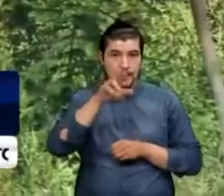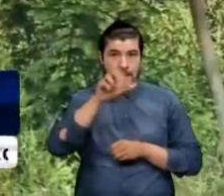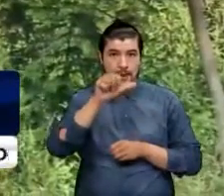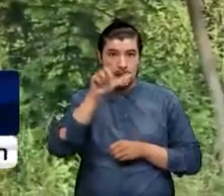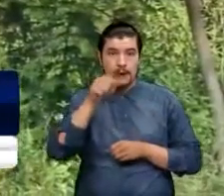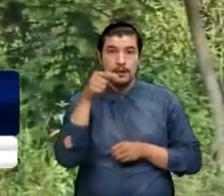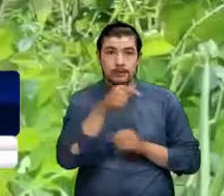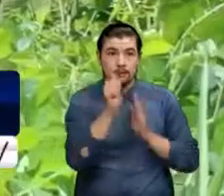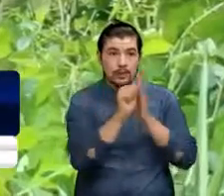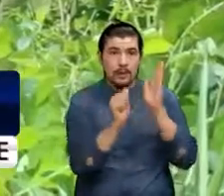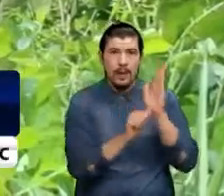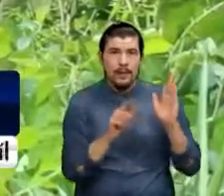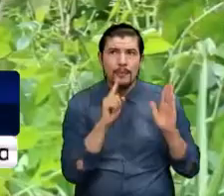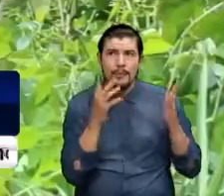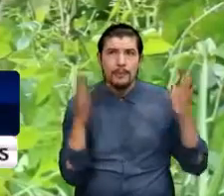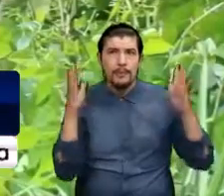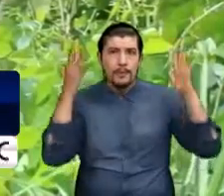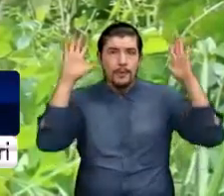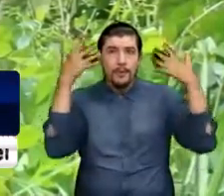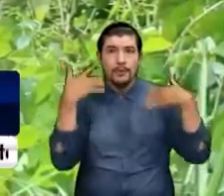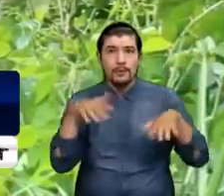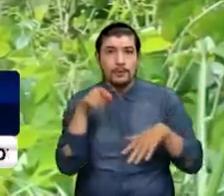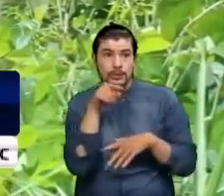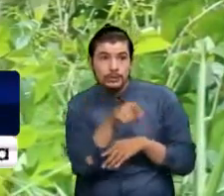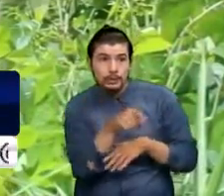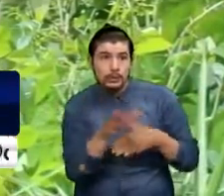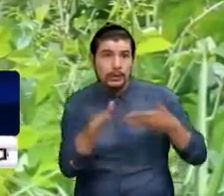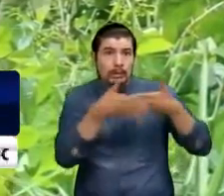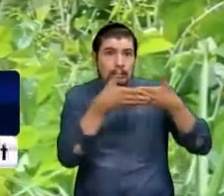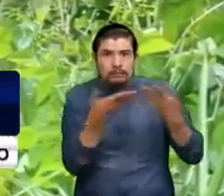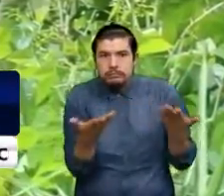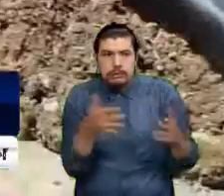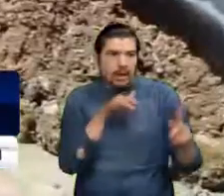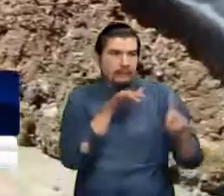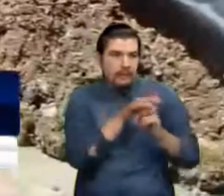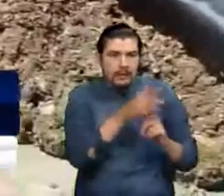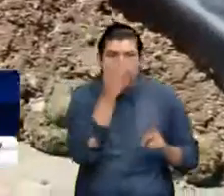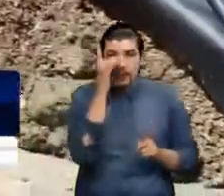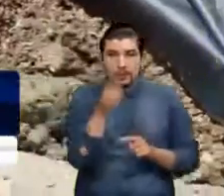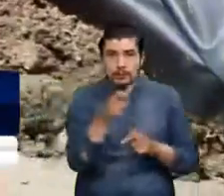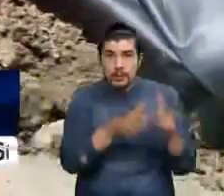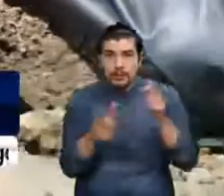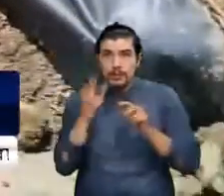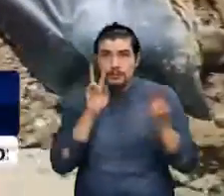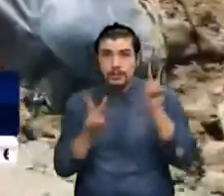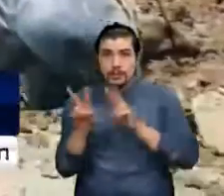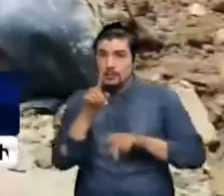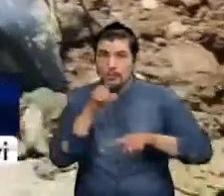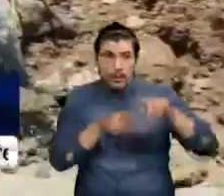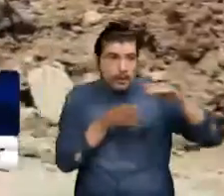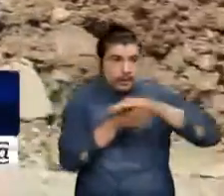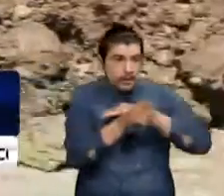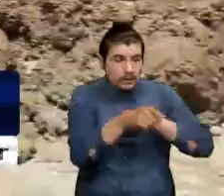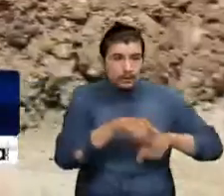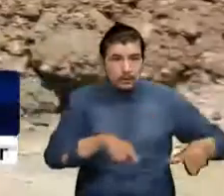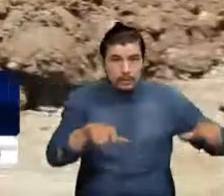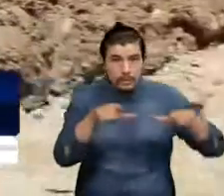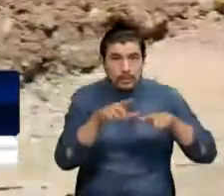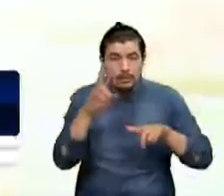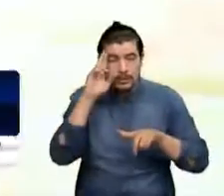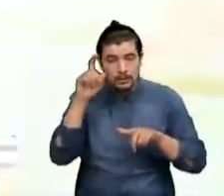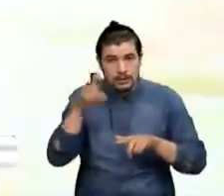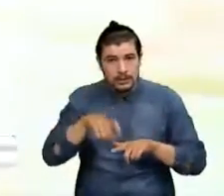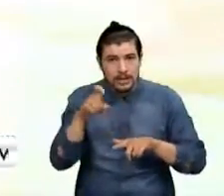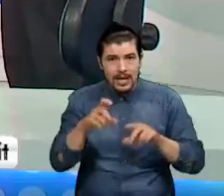sus ferias y fiestas, las cuales se verían perjudicadas ante la imposibilidad de que los visitantes puedan llegar a la localidad. Esa es toda